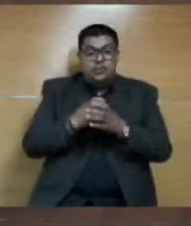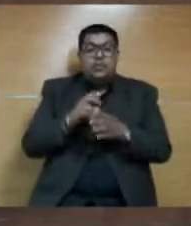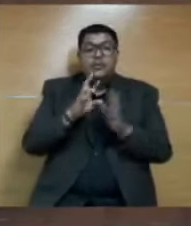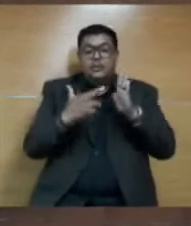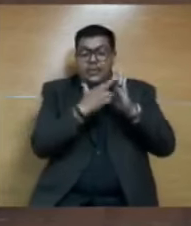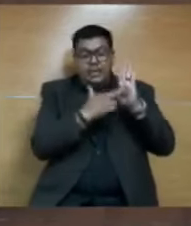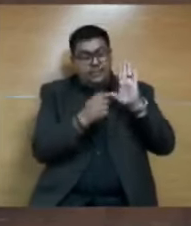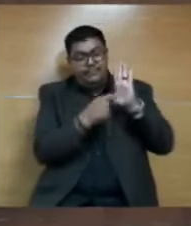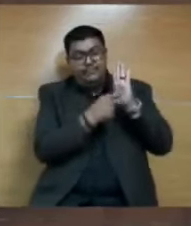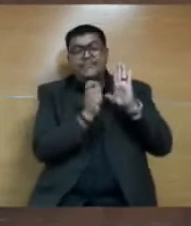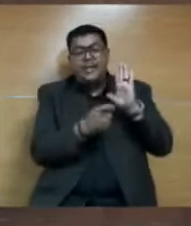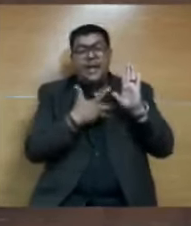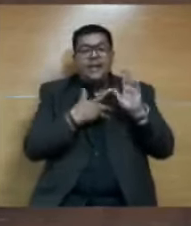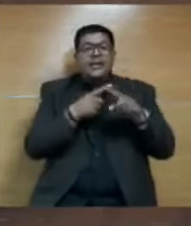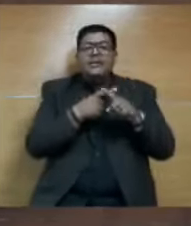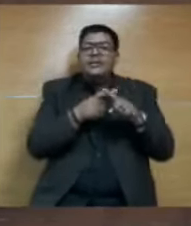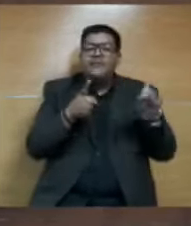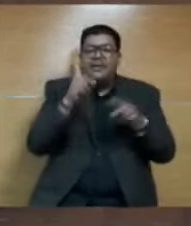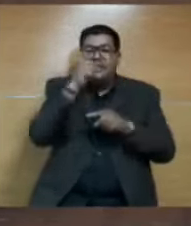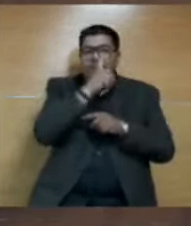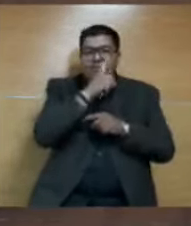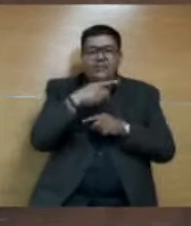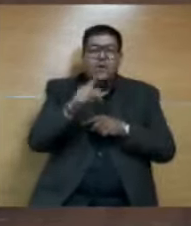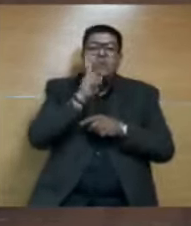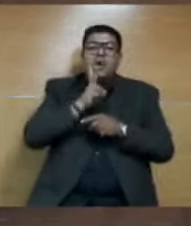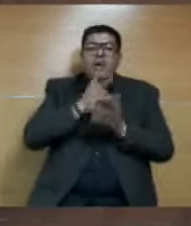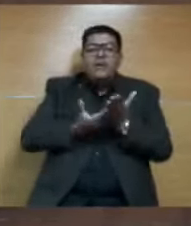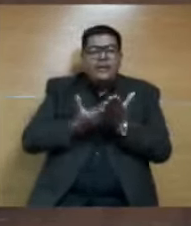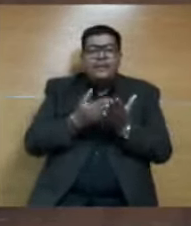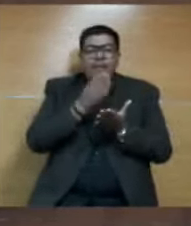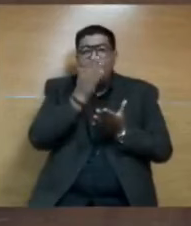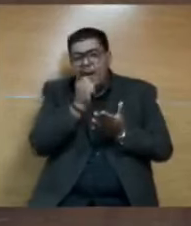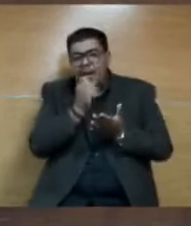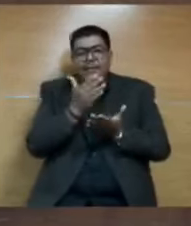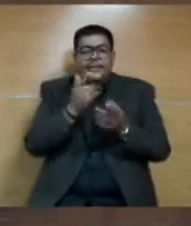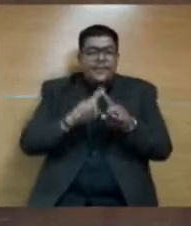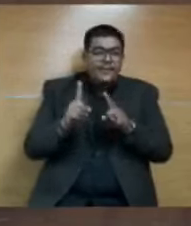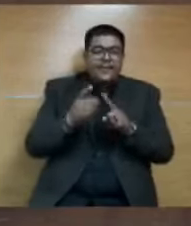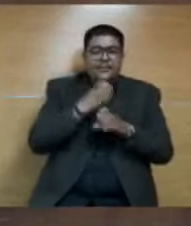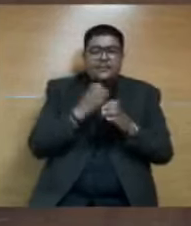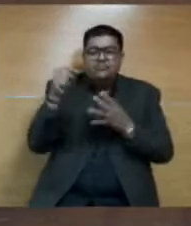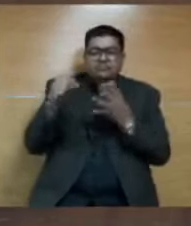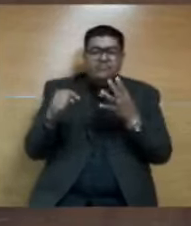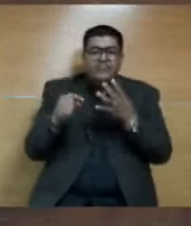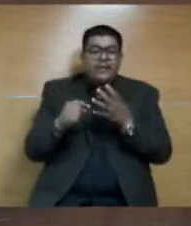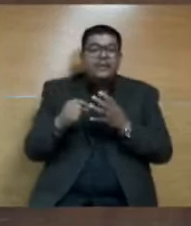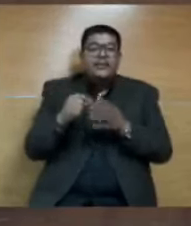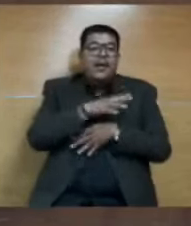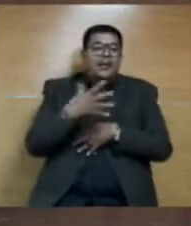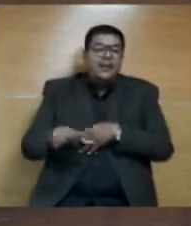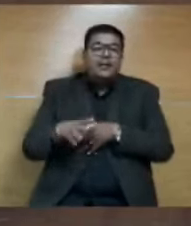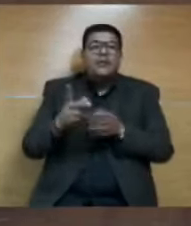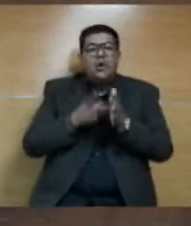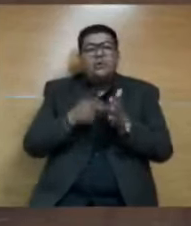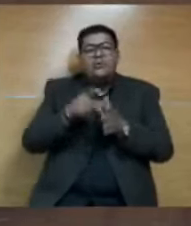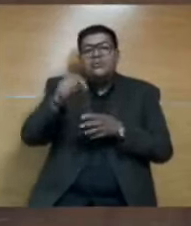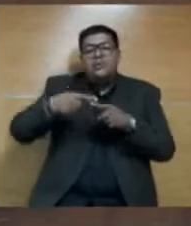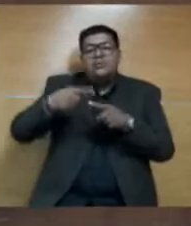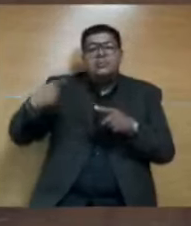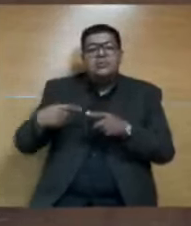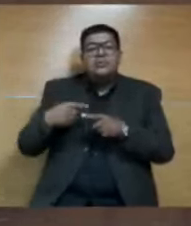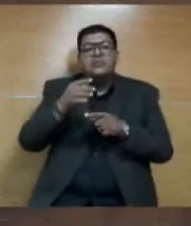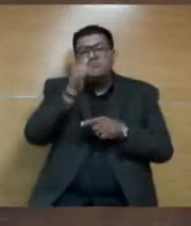requisito de estar en una situación compleja de dificultad probatoria a partir de patrones sistemáticos, generalizados o reiterados